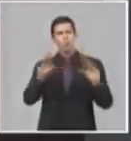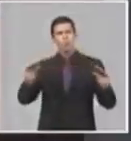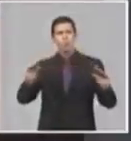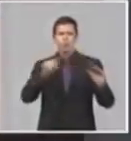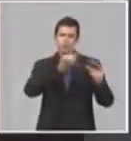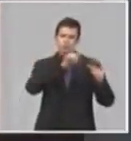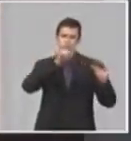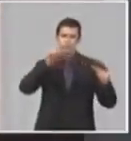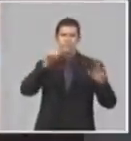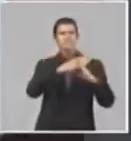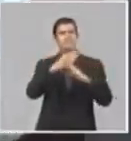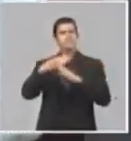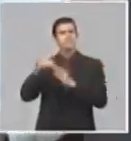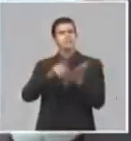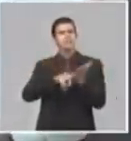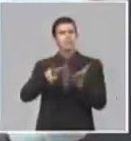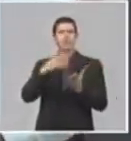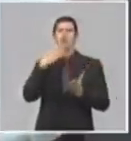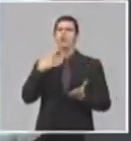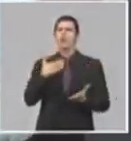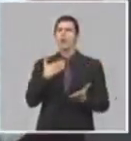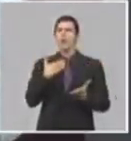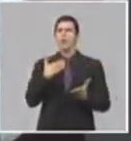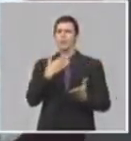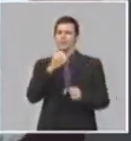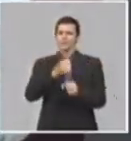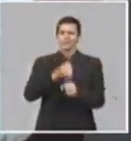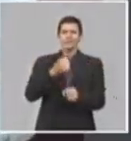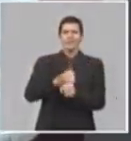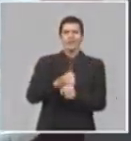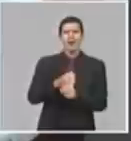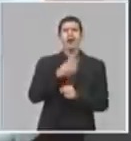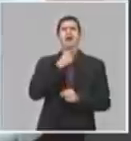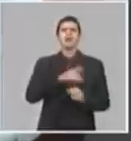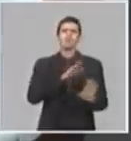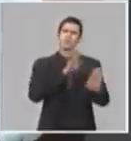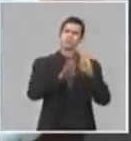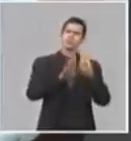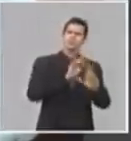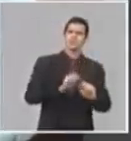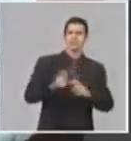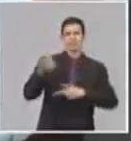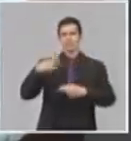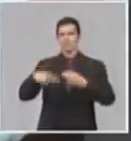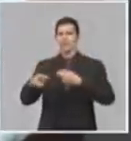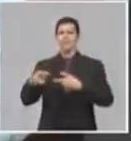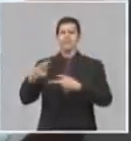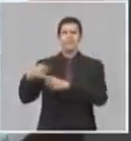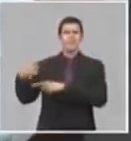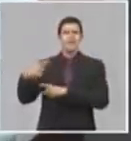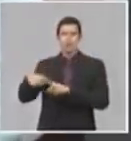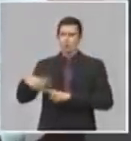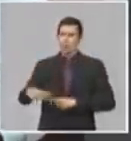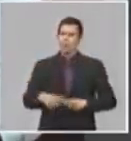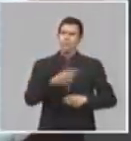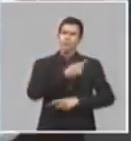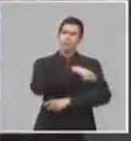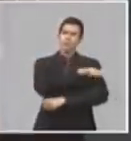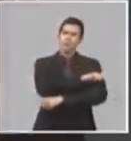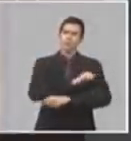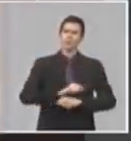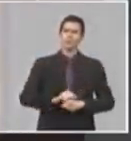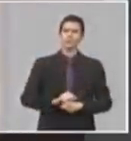se explicaron, en el fortalecimiento de la empresa estatal socialista, donde lo primero que hay que priorizar es las 33 medidas que ya tenemos